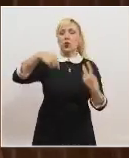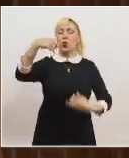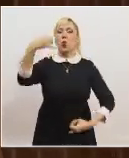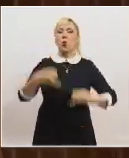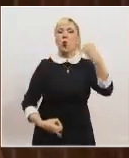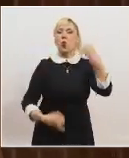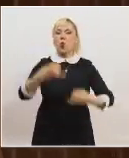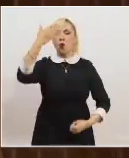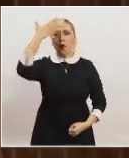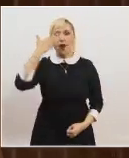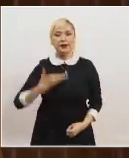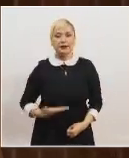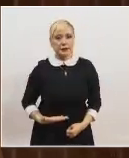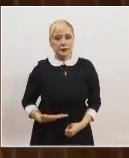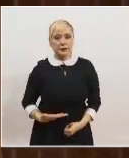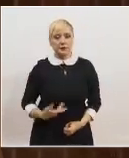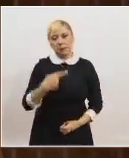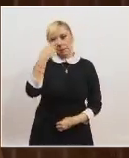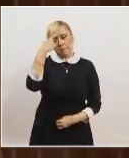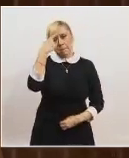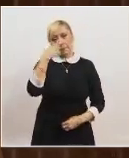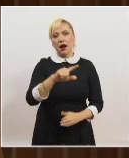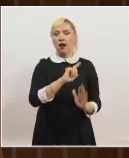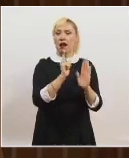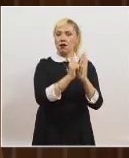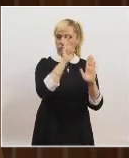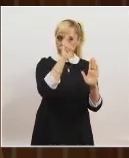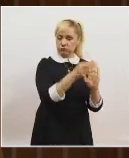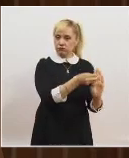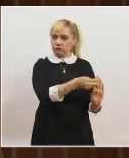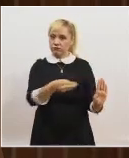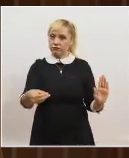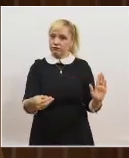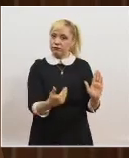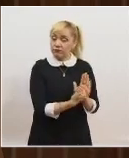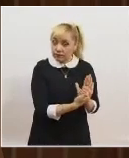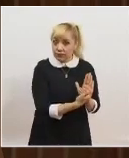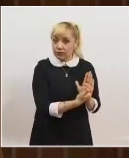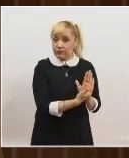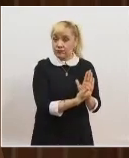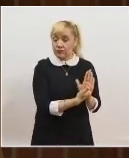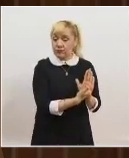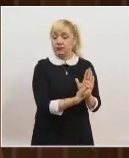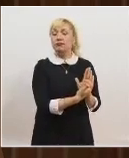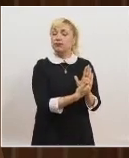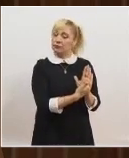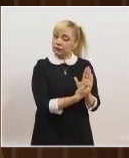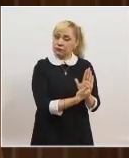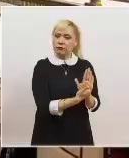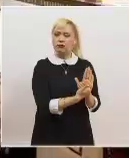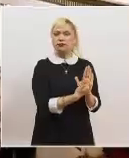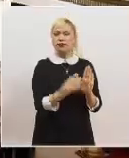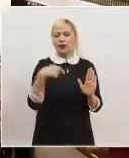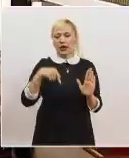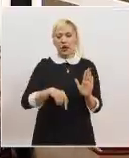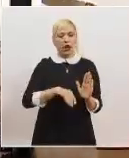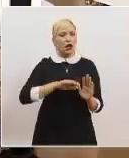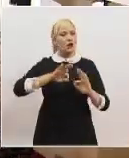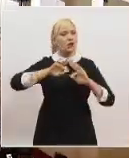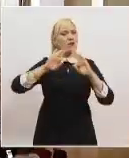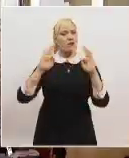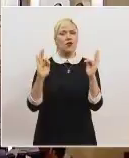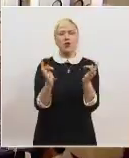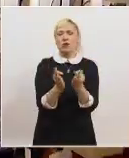juez en el marco del Estado de Derecho. Conforman la peculiar forma